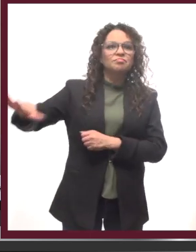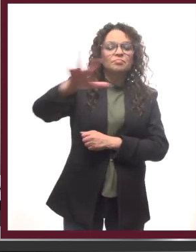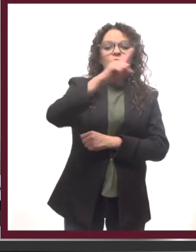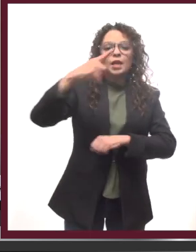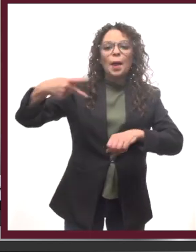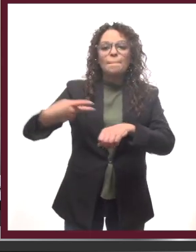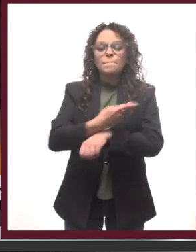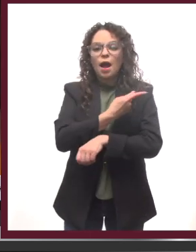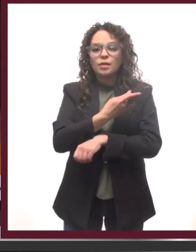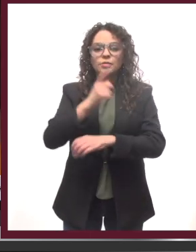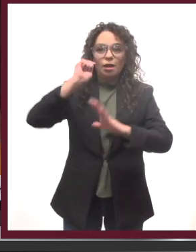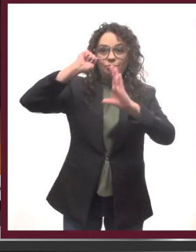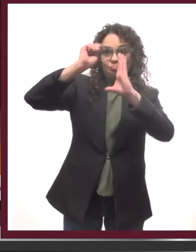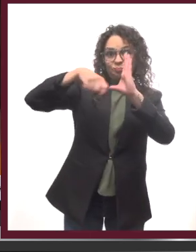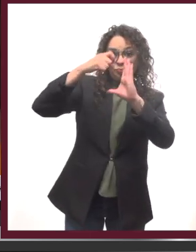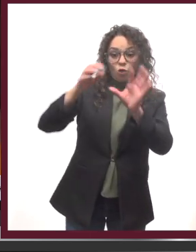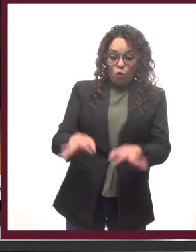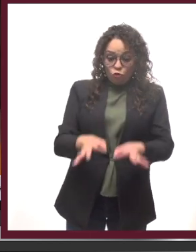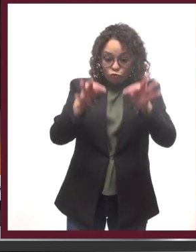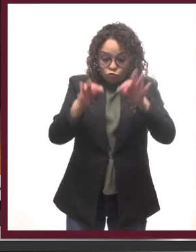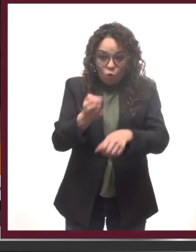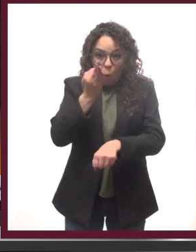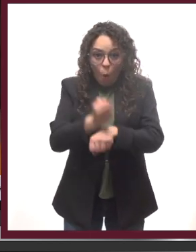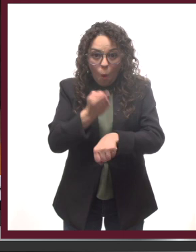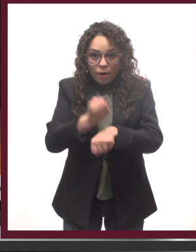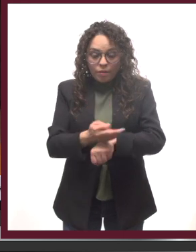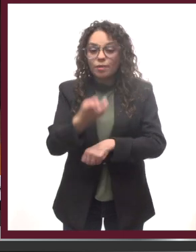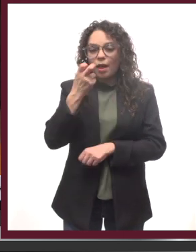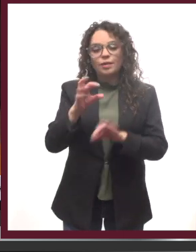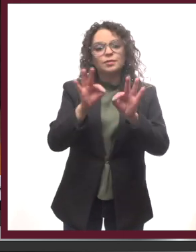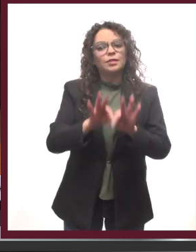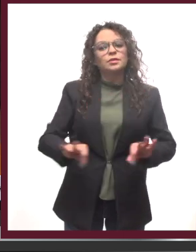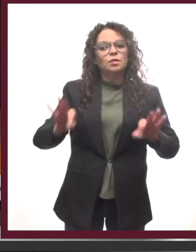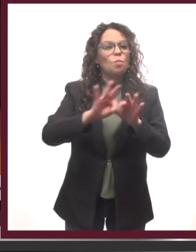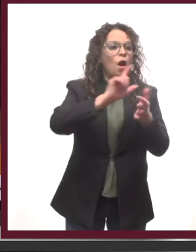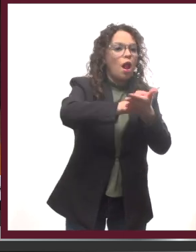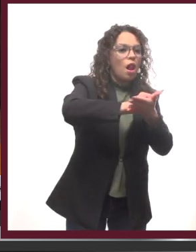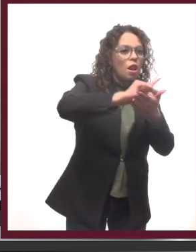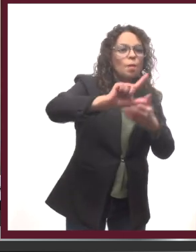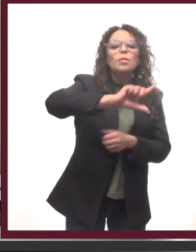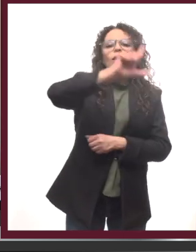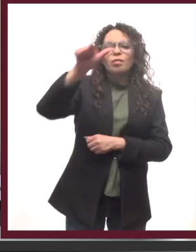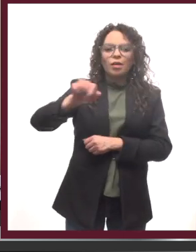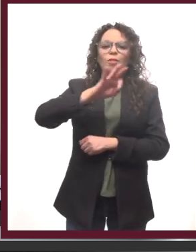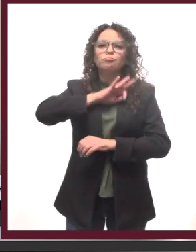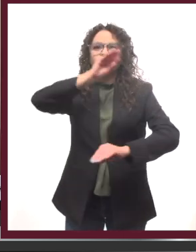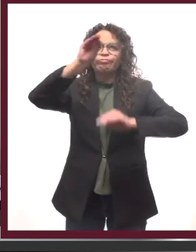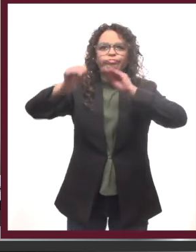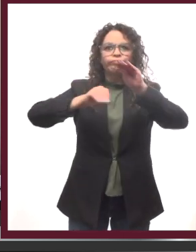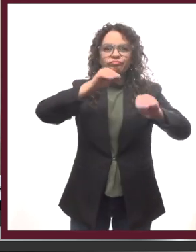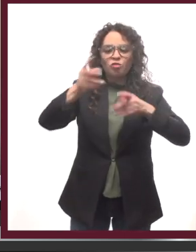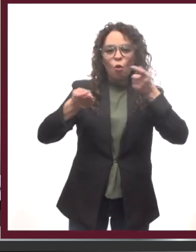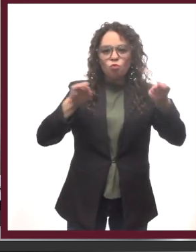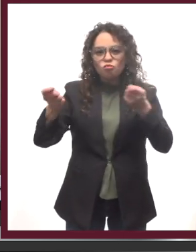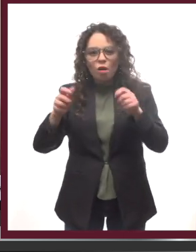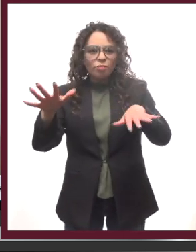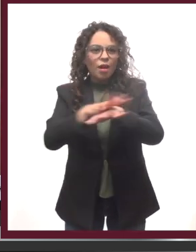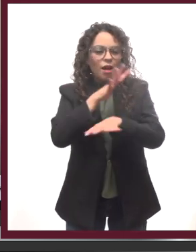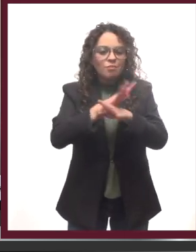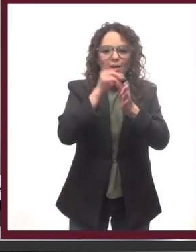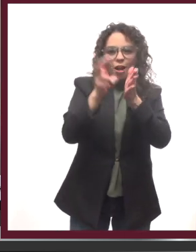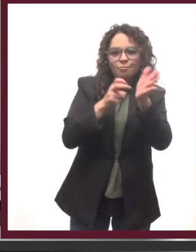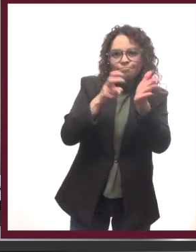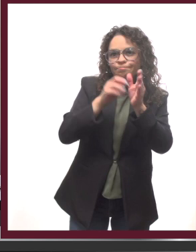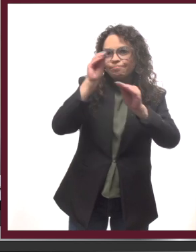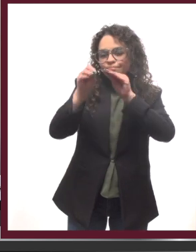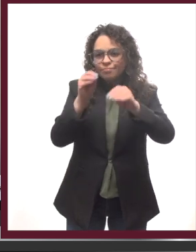la escena y la acción que está sucediendo enfrente de uno en tiempo real, ¿no? Y eso es importante tenerlo limpio para después poderlo manipular y hacer con ello lo que se